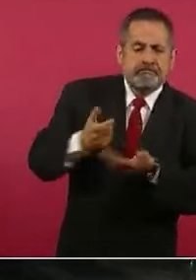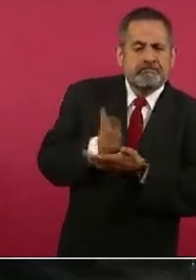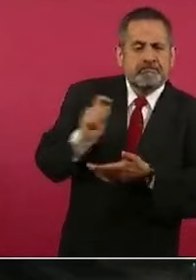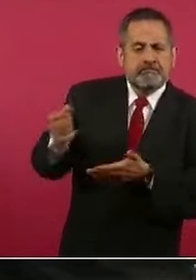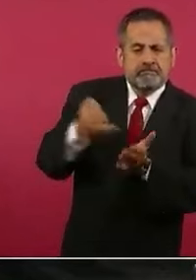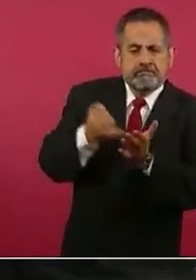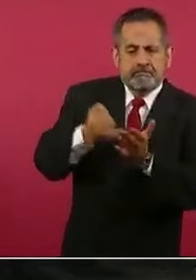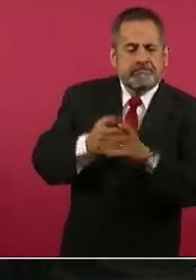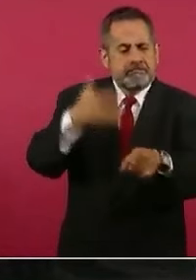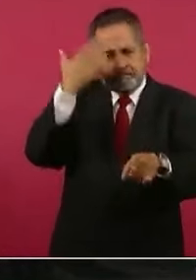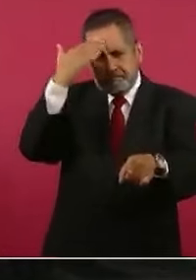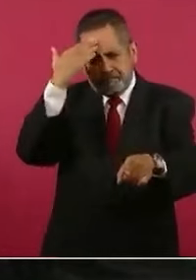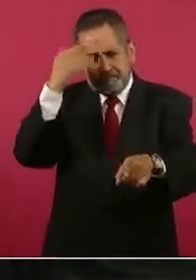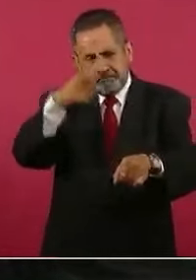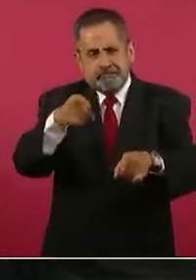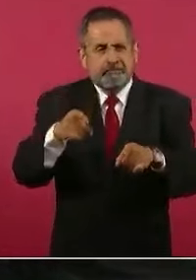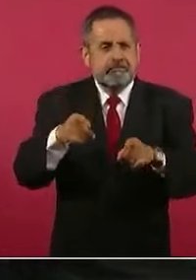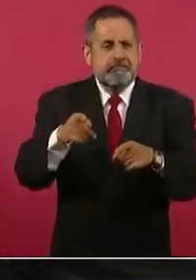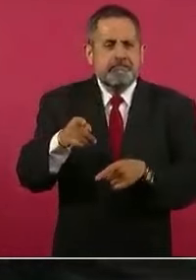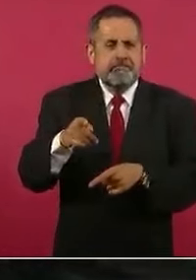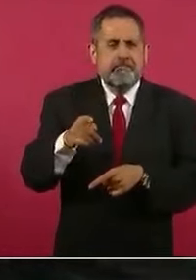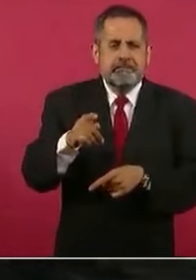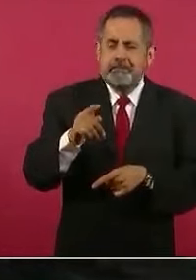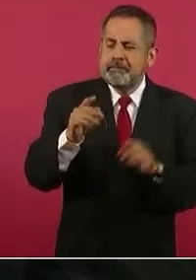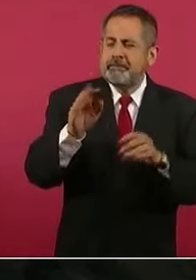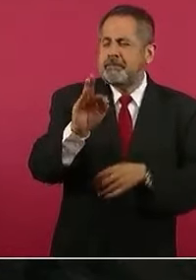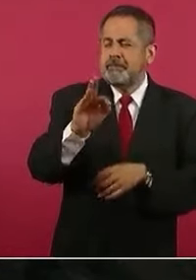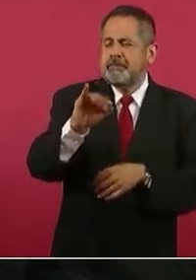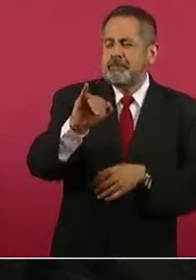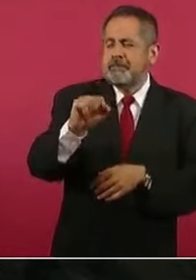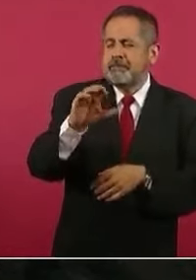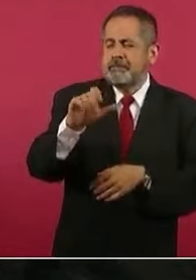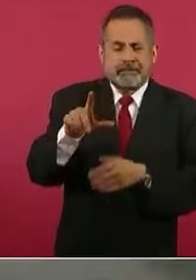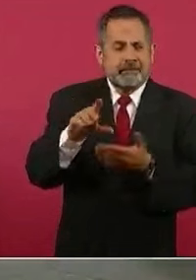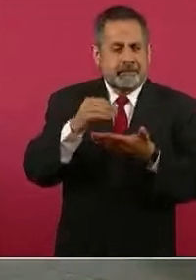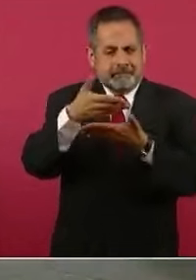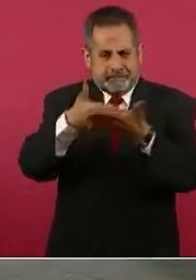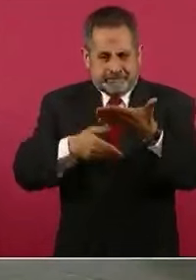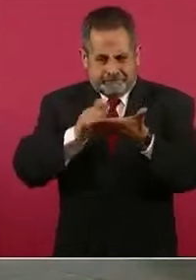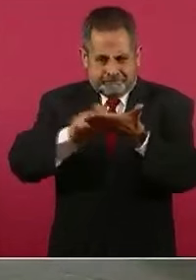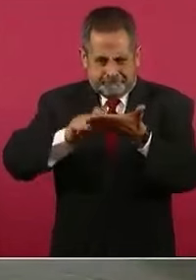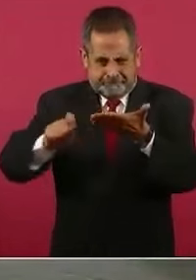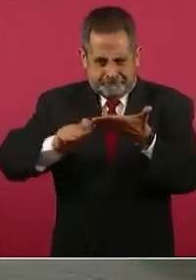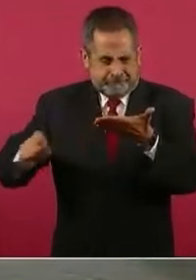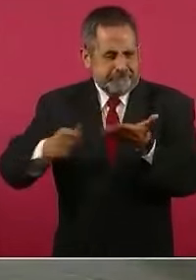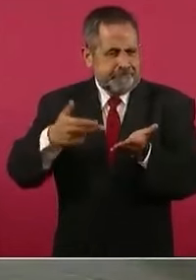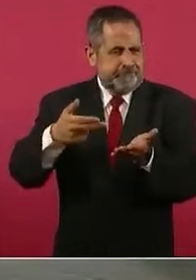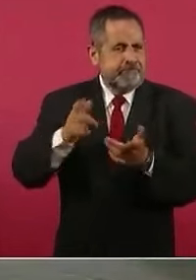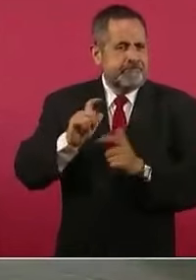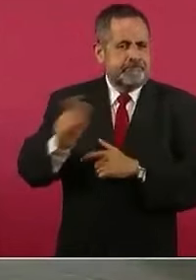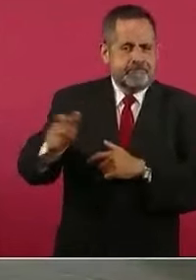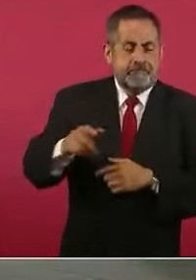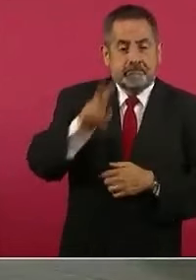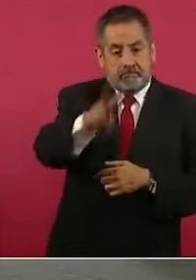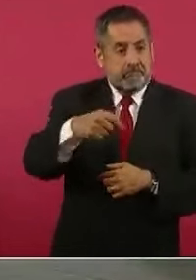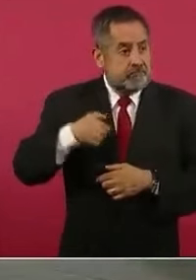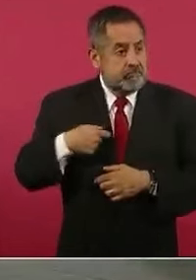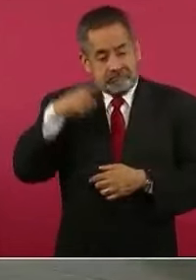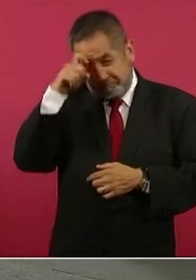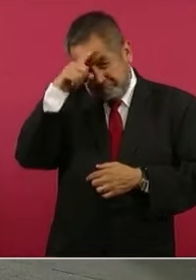impuestos. La famosa constancia de situación fiscal. Su servidor tuvo un problema muy complicado por ese tema. Se está solicitando